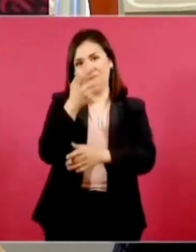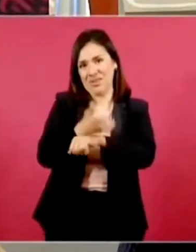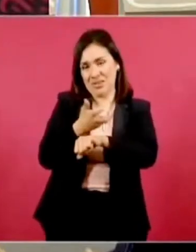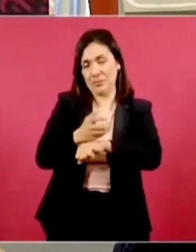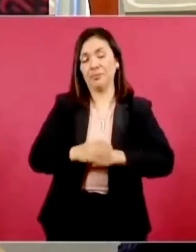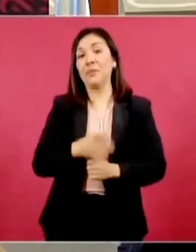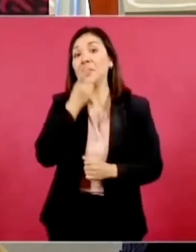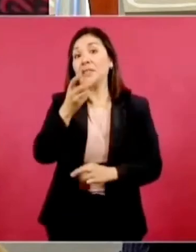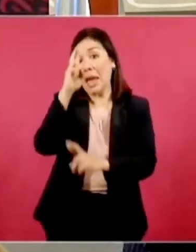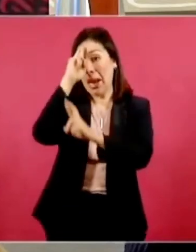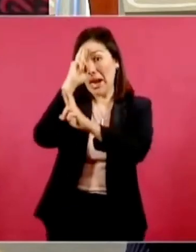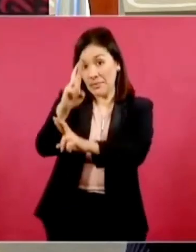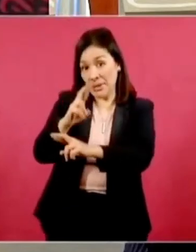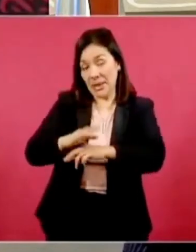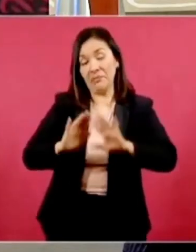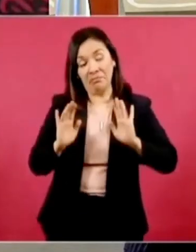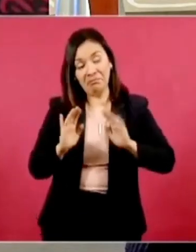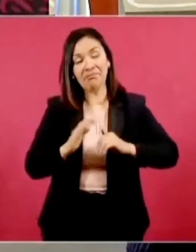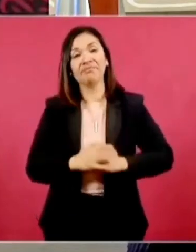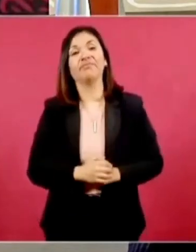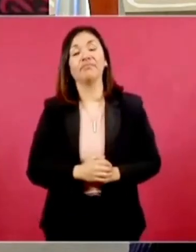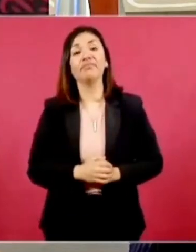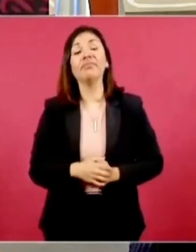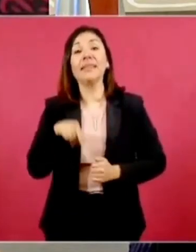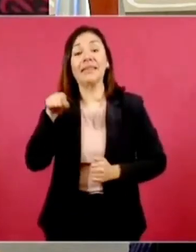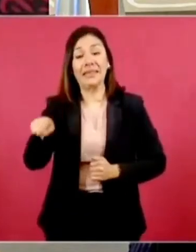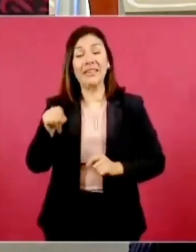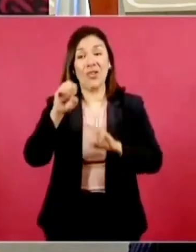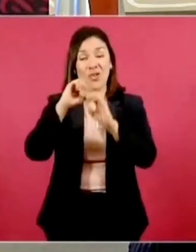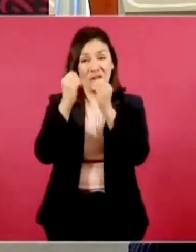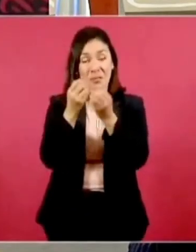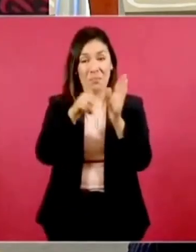Estaba persiguiendo las mismas acusaciones.